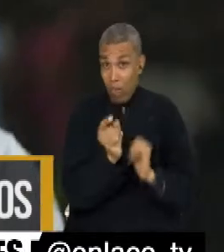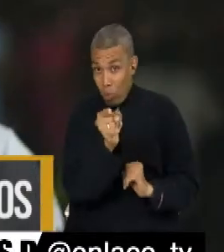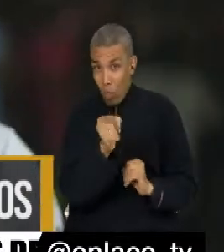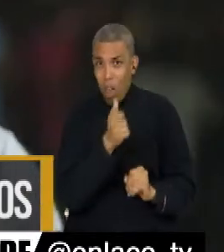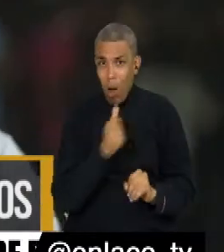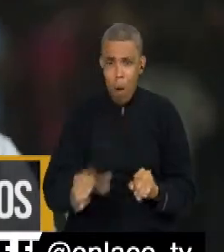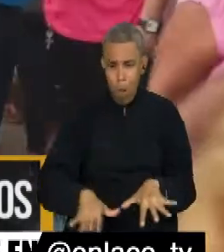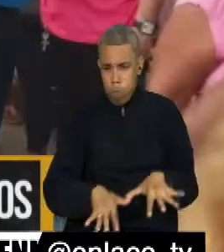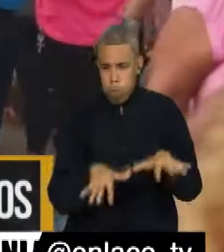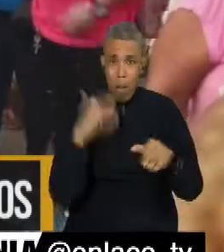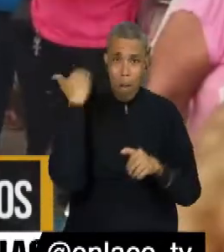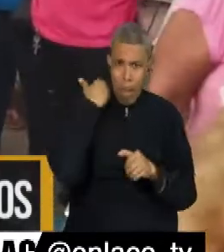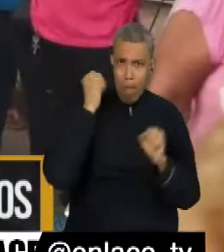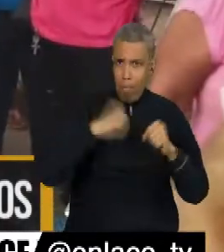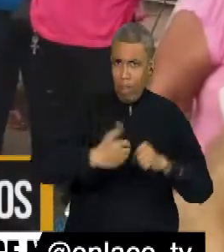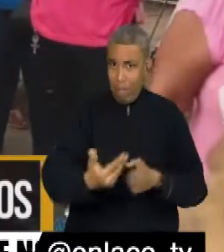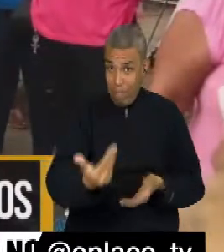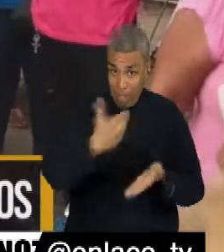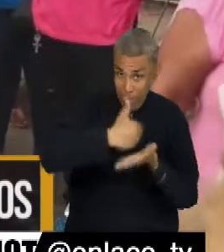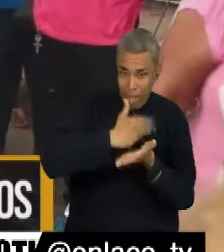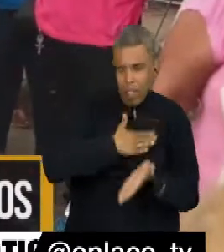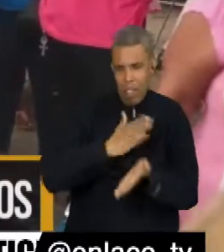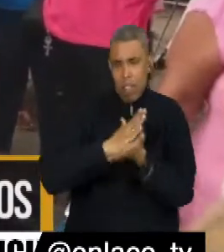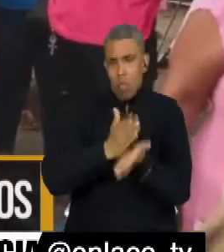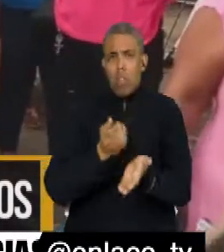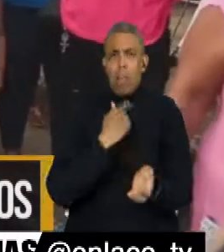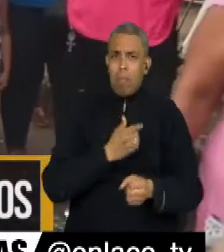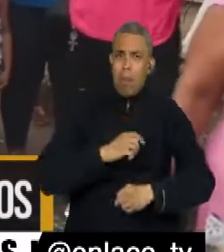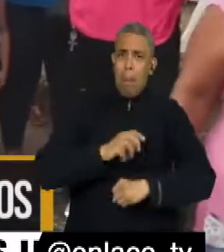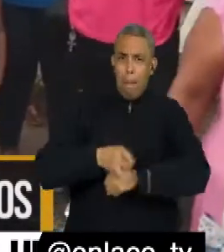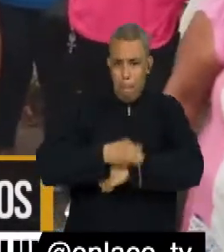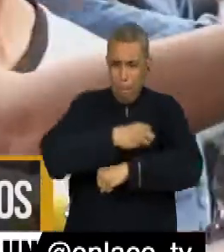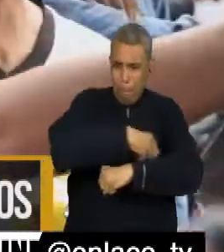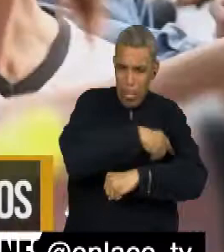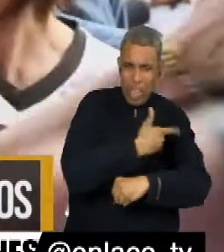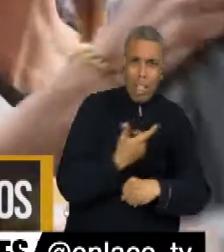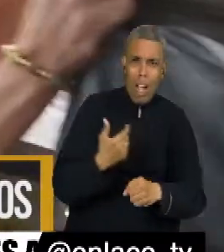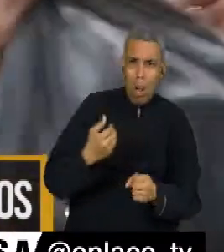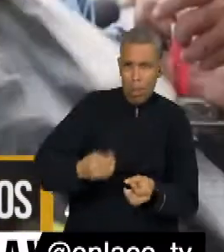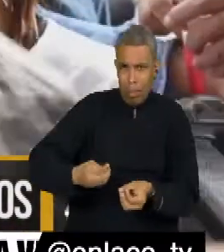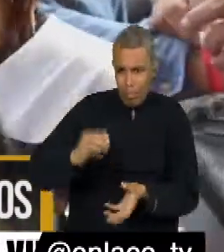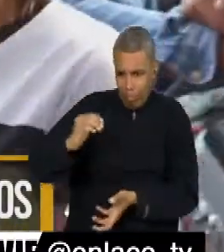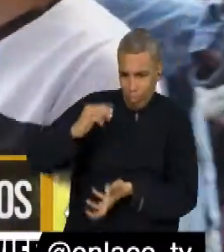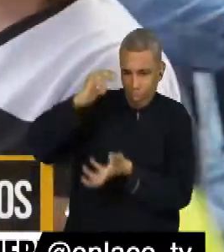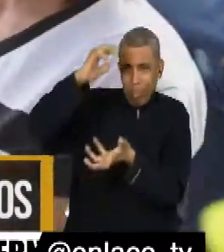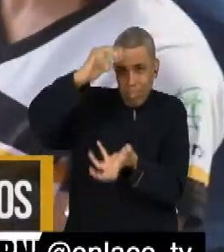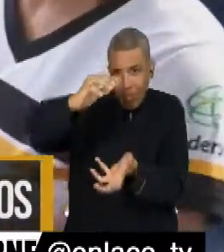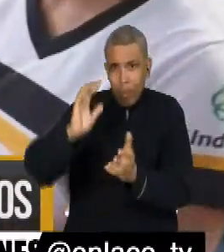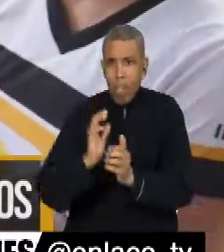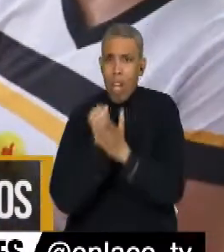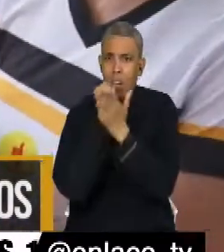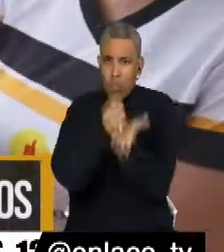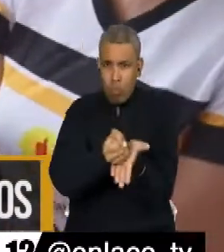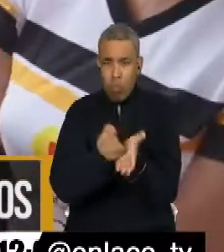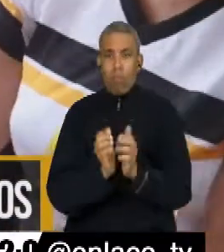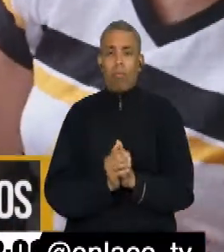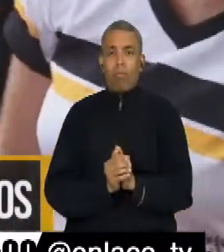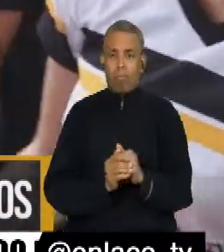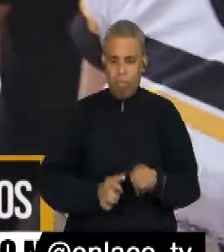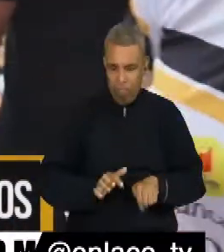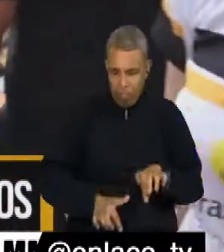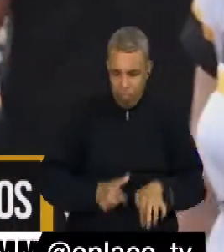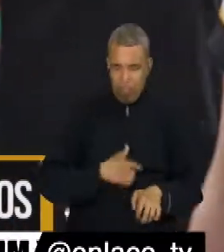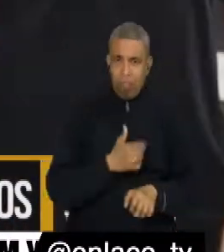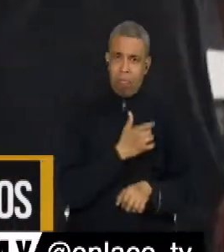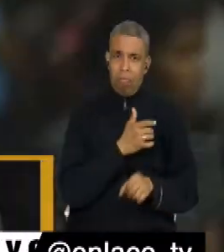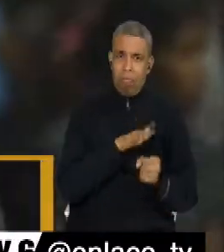prestar una pronta ayuda. La campaña de entrega de mercados es apoyada por el Consejo Municipal para la Gestión del Riesgo de Desastres, la Secretaría de Medio